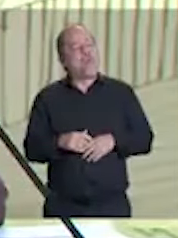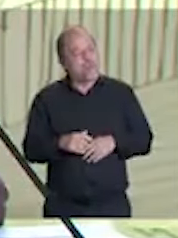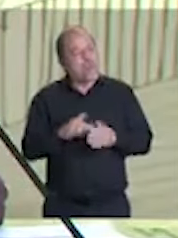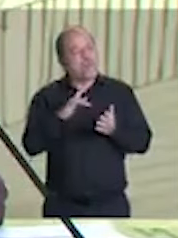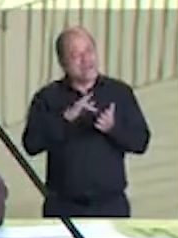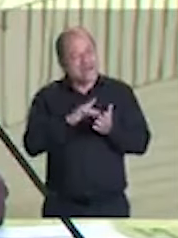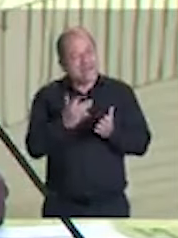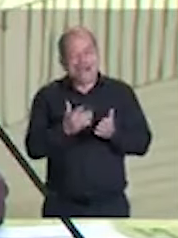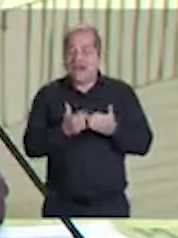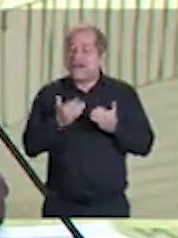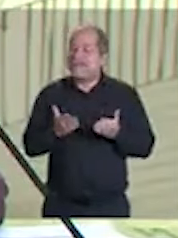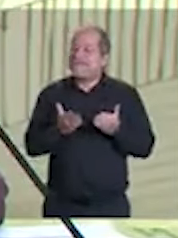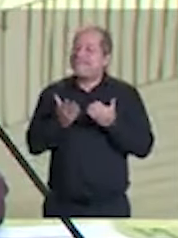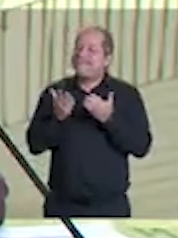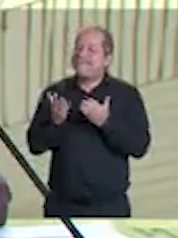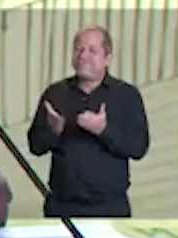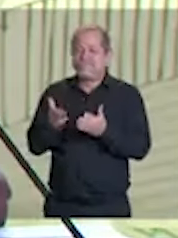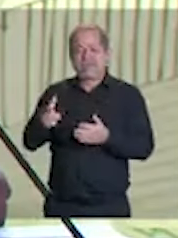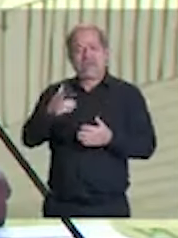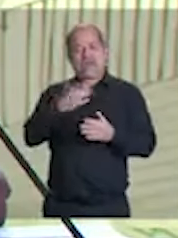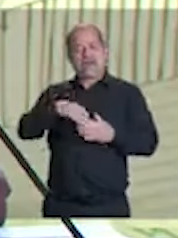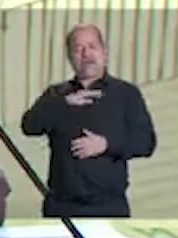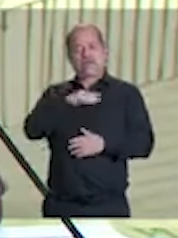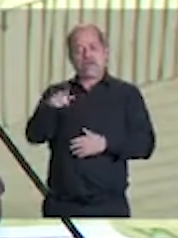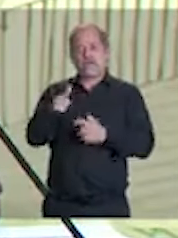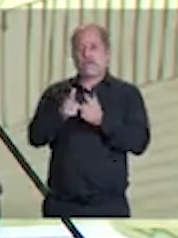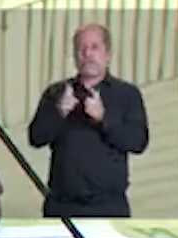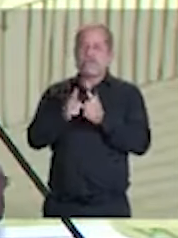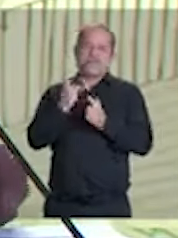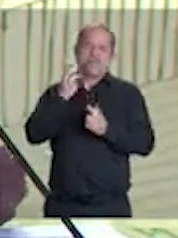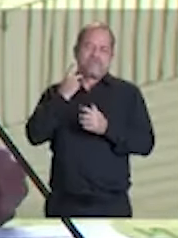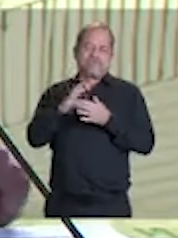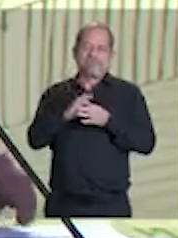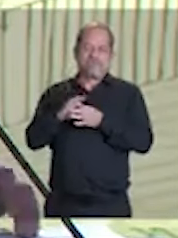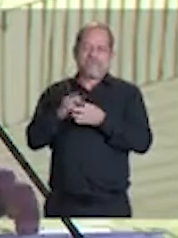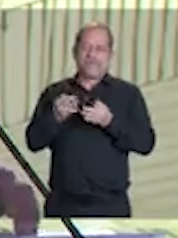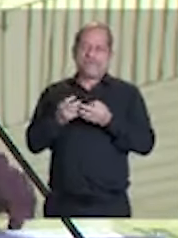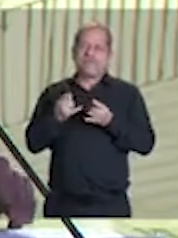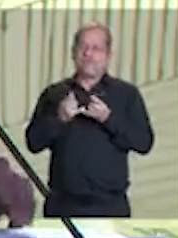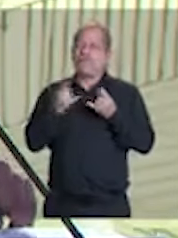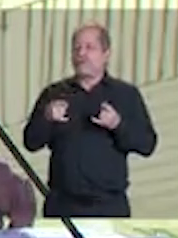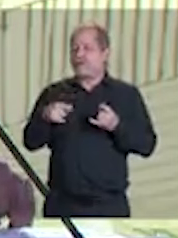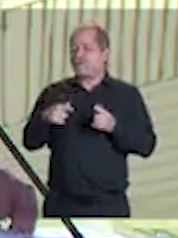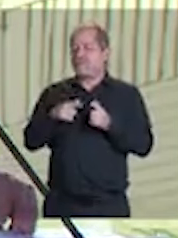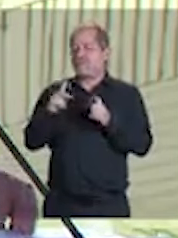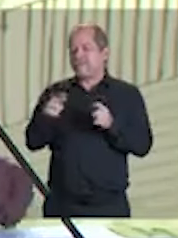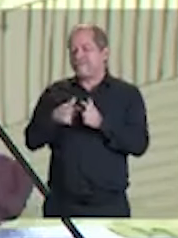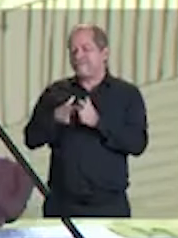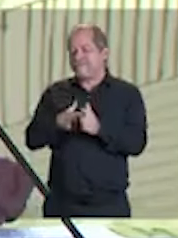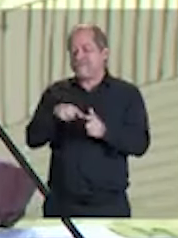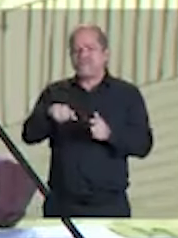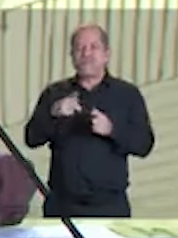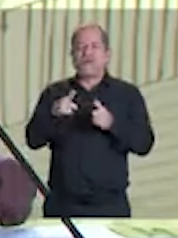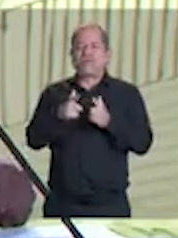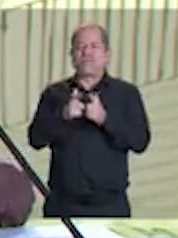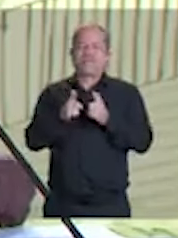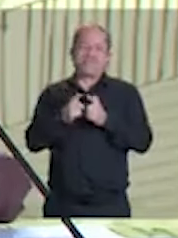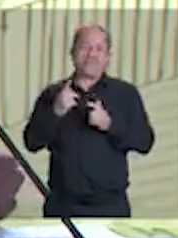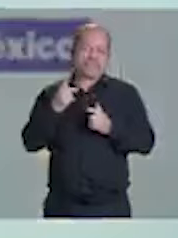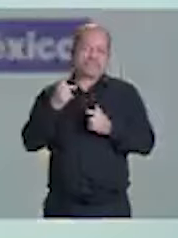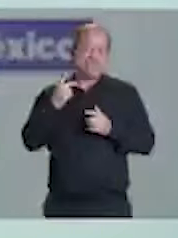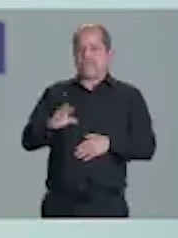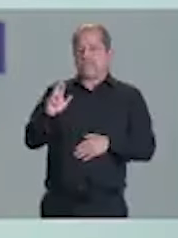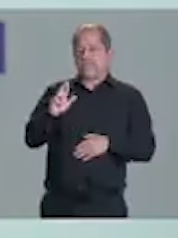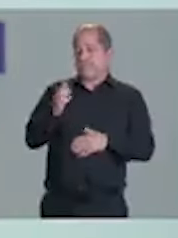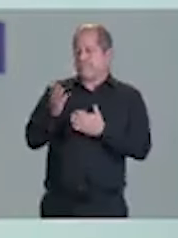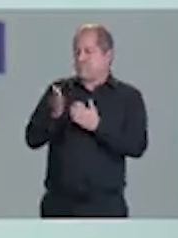en elecciones, directora general de consultores y marketing político. Gabriela Siller, directora de análisis económico en Grupo Financiero